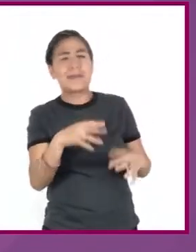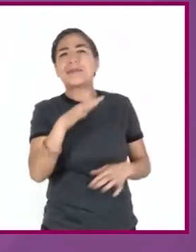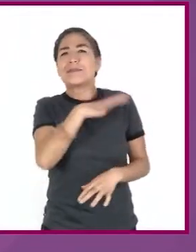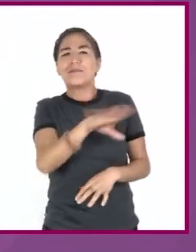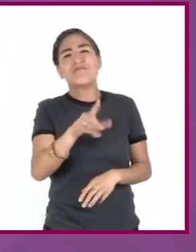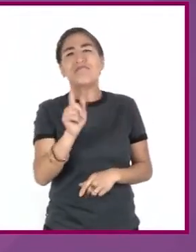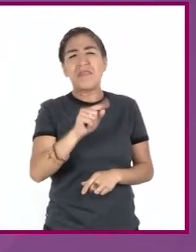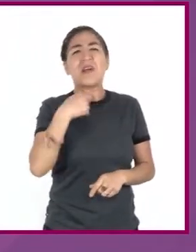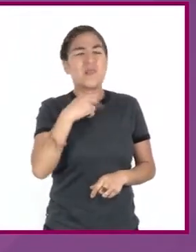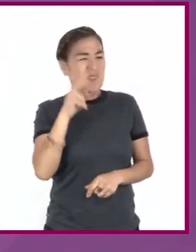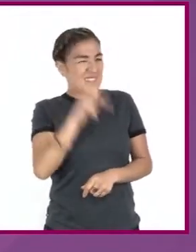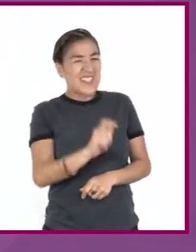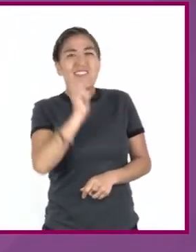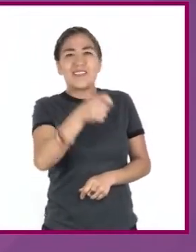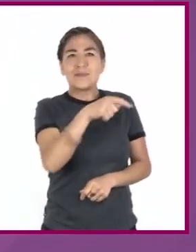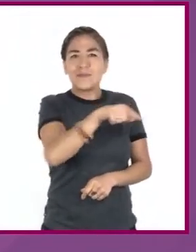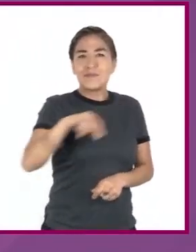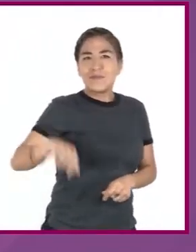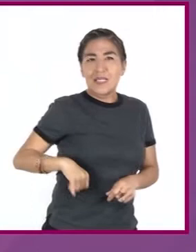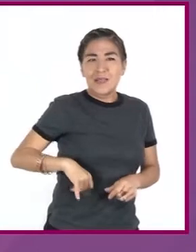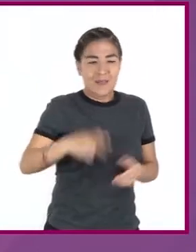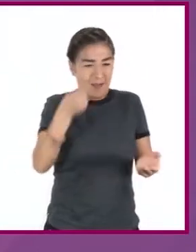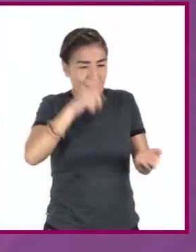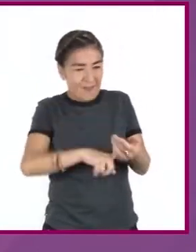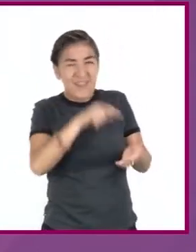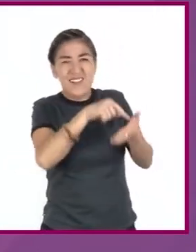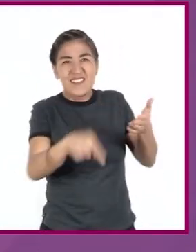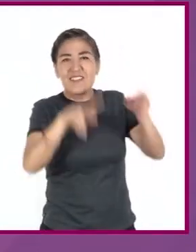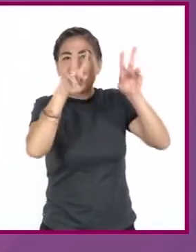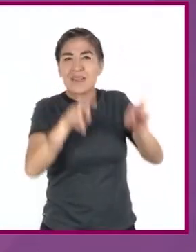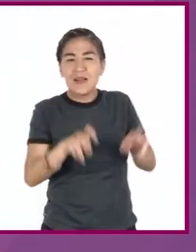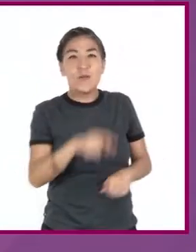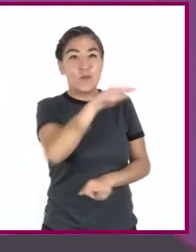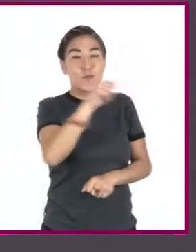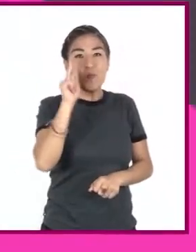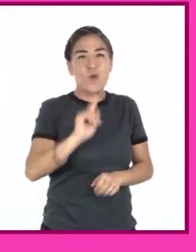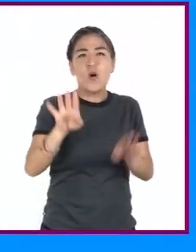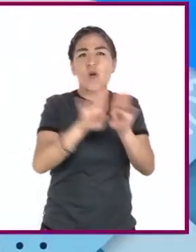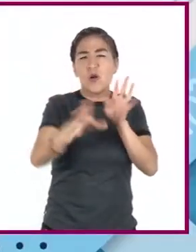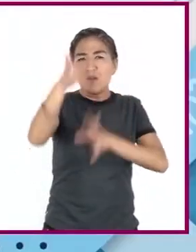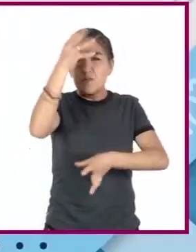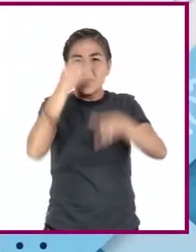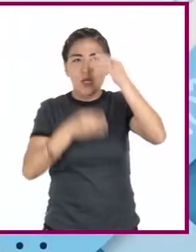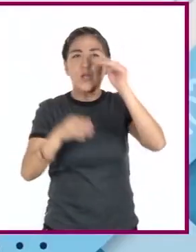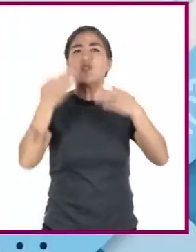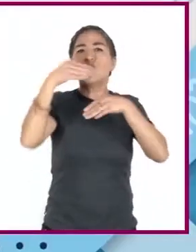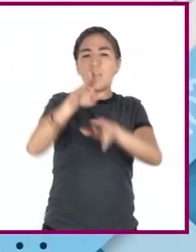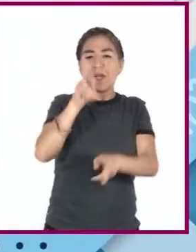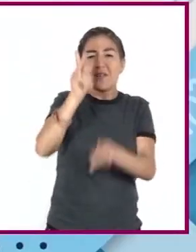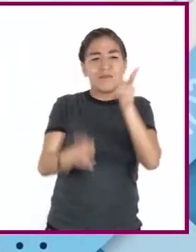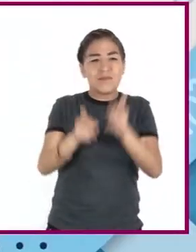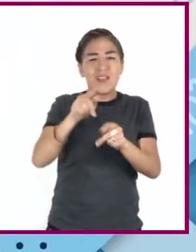llamó la atención era que este libro estaba basado en lo que Jane Marcet aprendió de las charlas sobre química